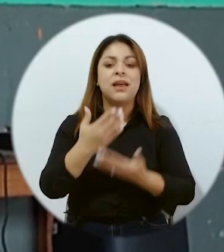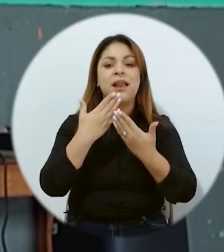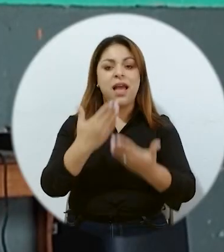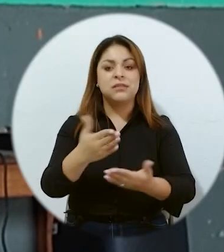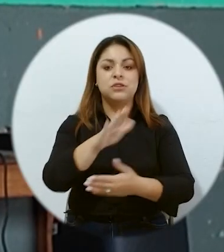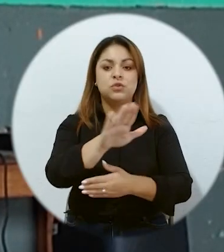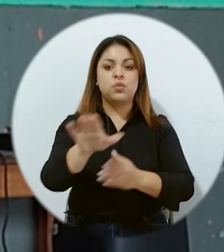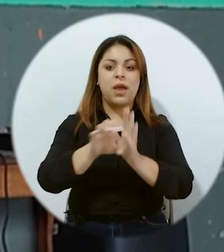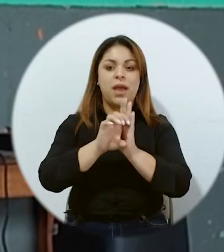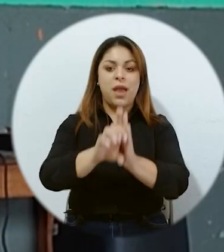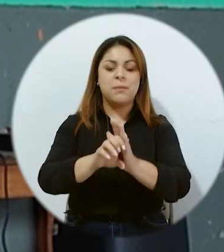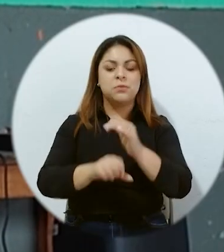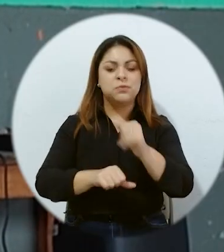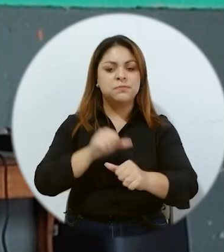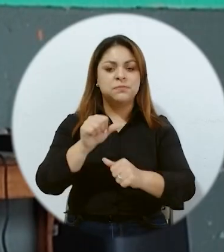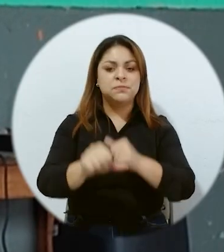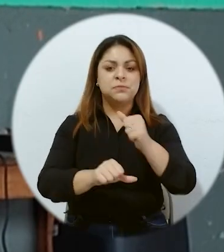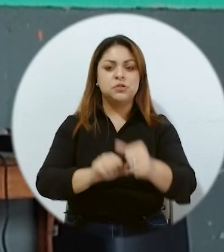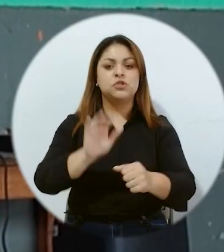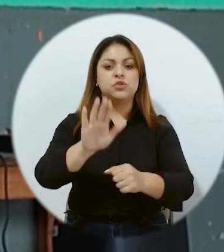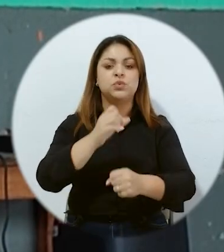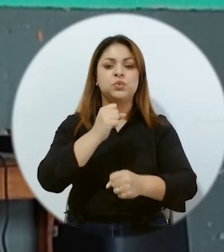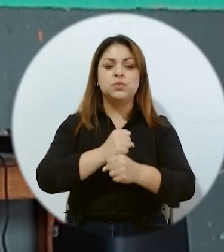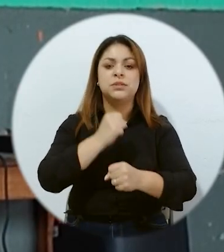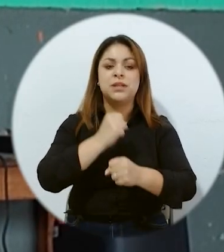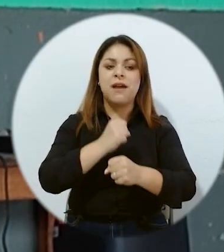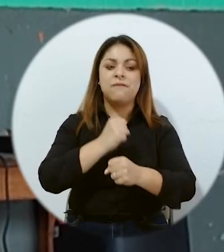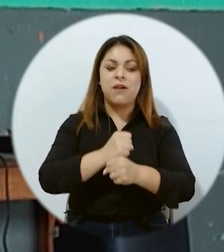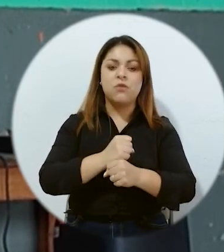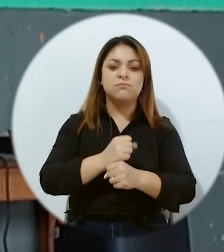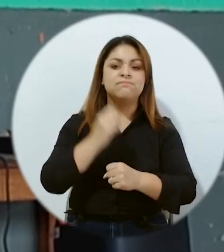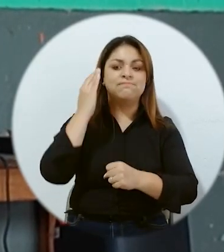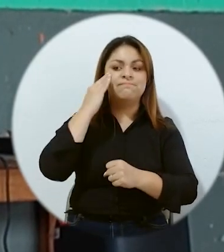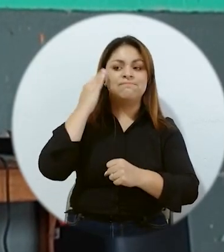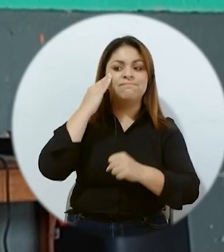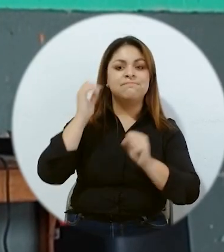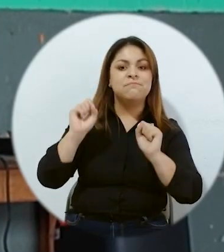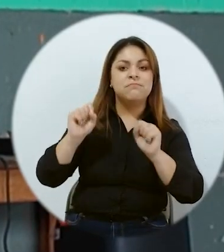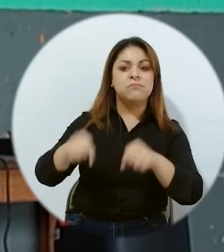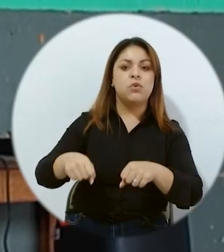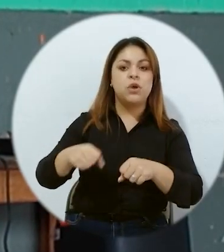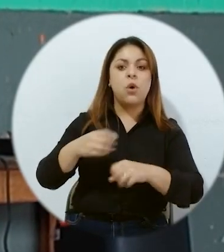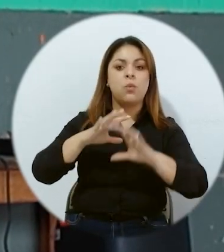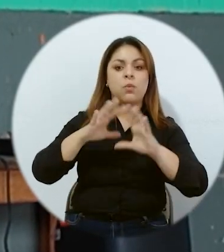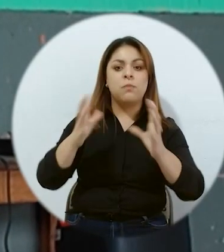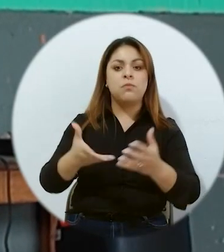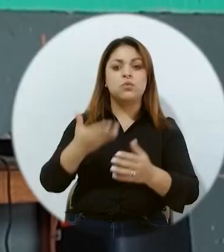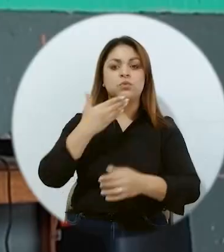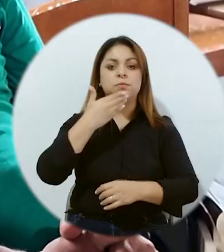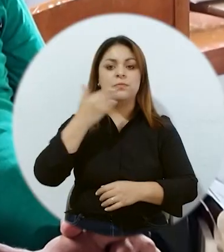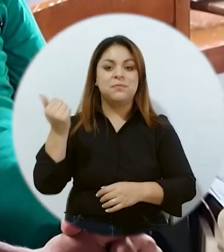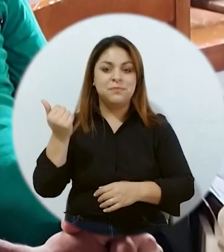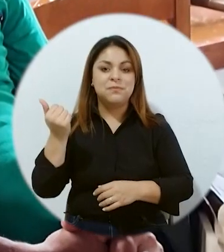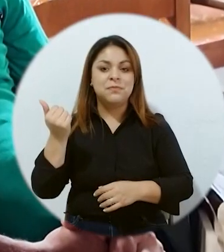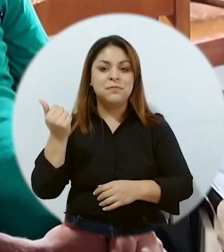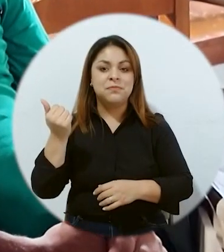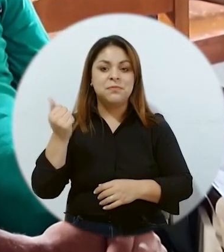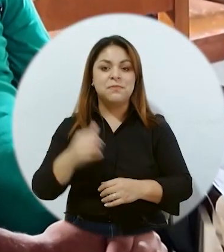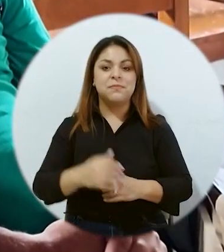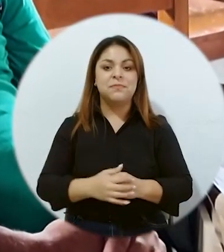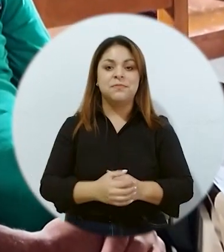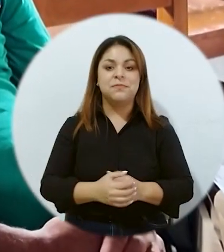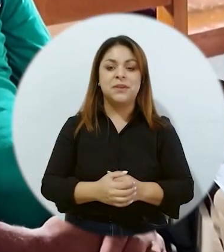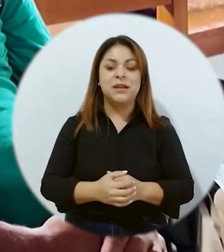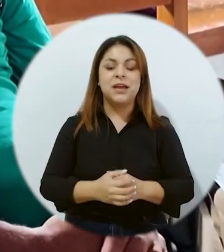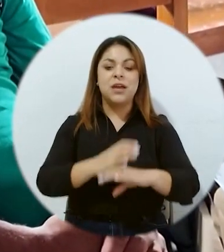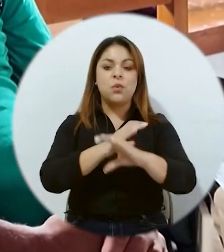a su ejemplo, a su constancia y a su trabajo, sabemos que es posible un futuro mejor, con alimentos sanos producidos